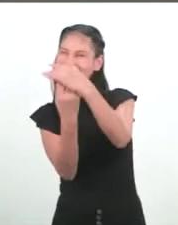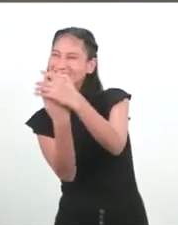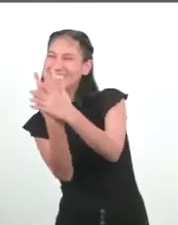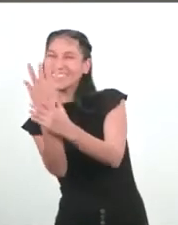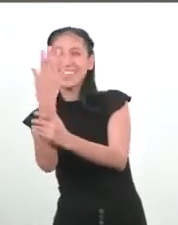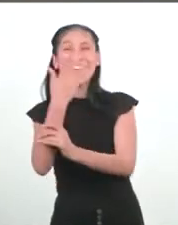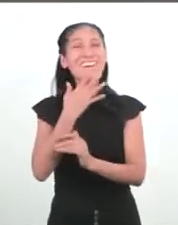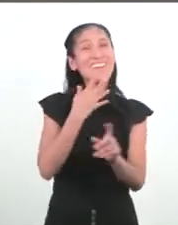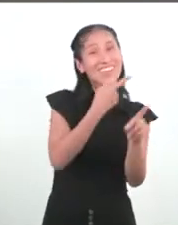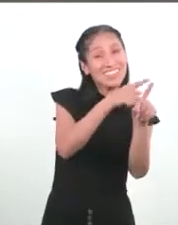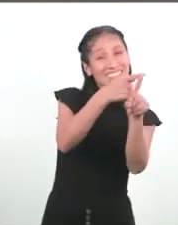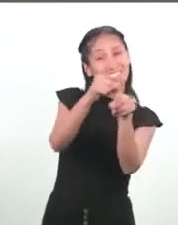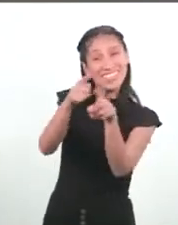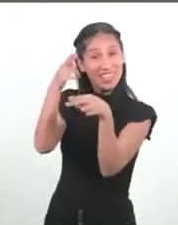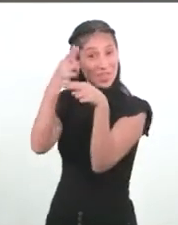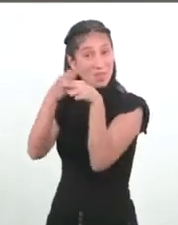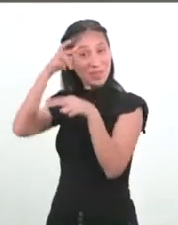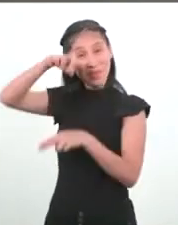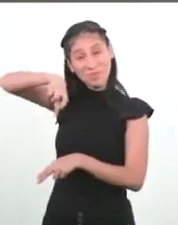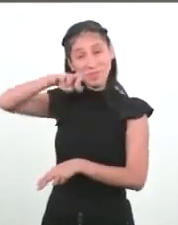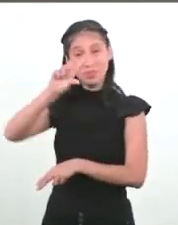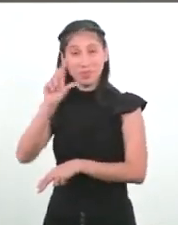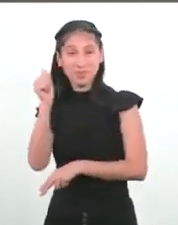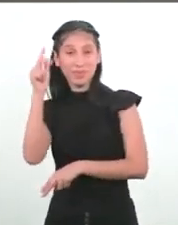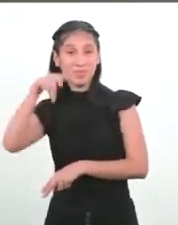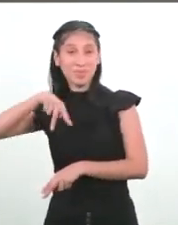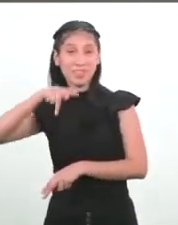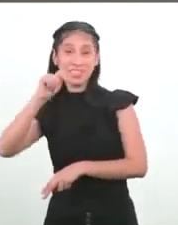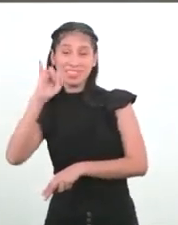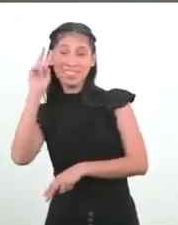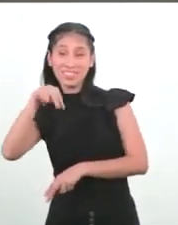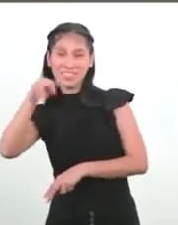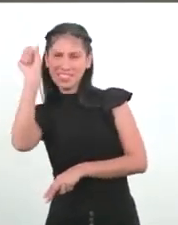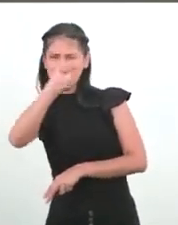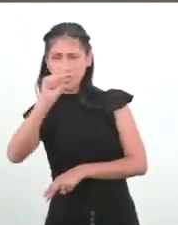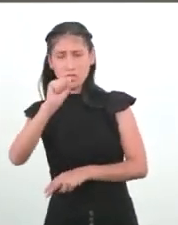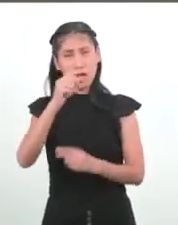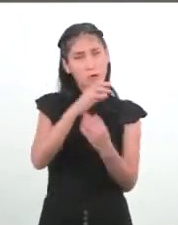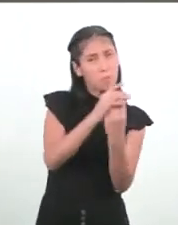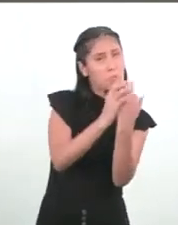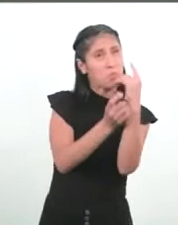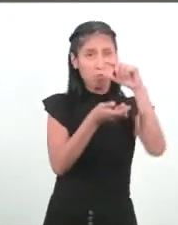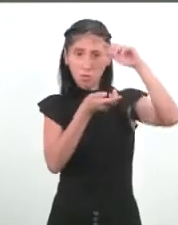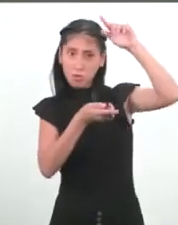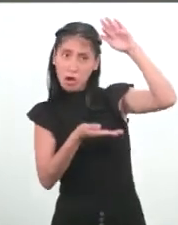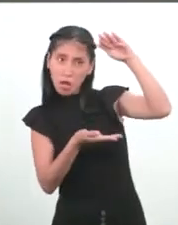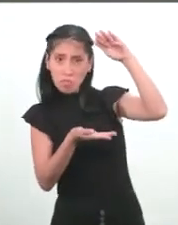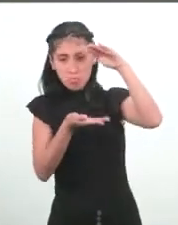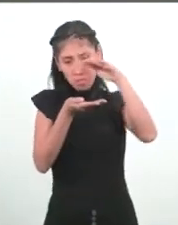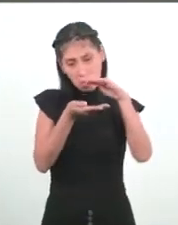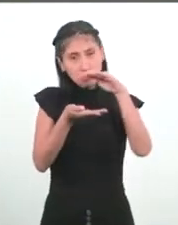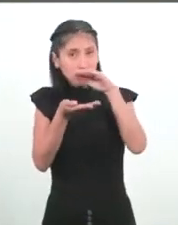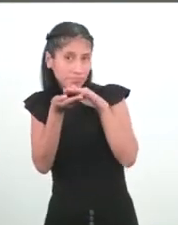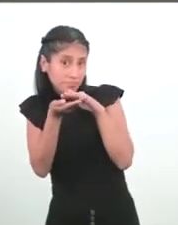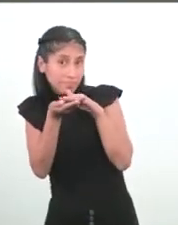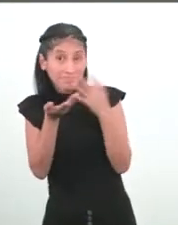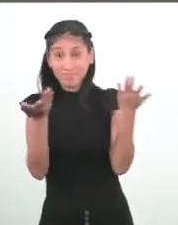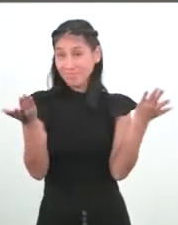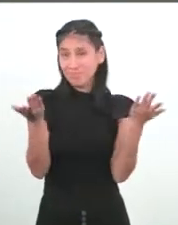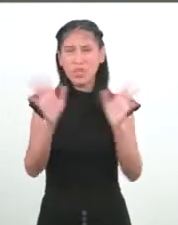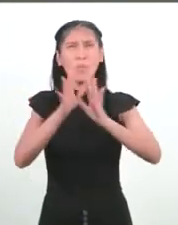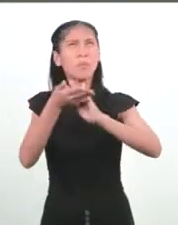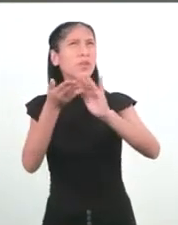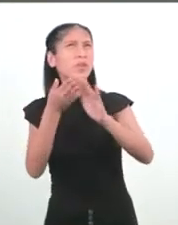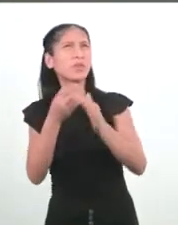colores. Se llama Plantigis. Y hay de todos los tamaños. Grandes, medianas y pequeñas.